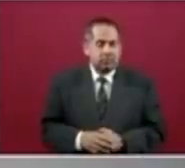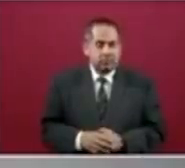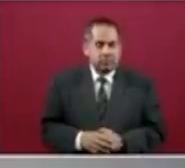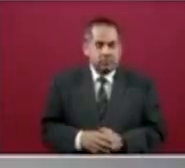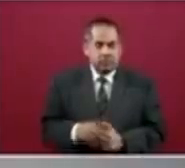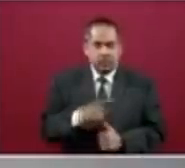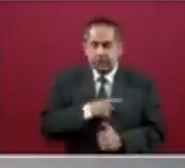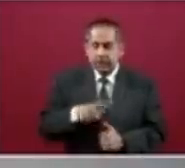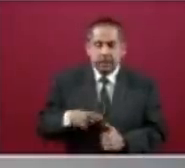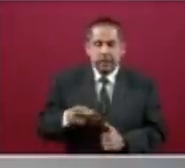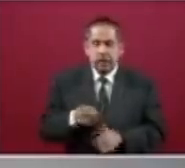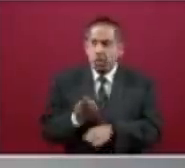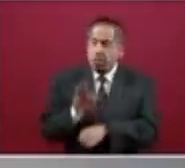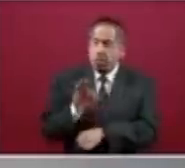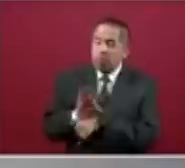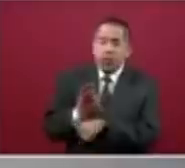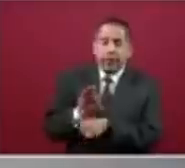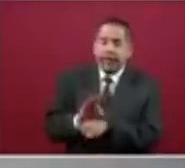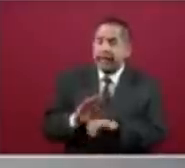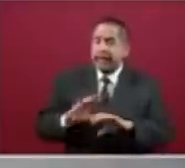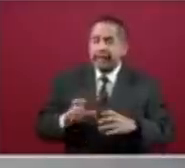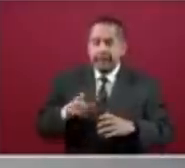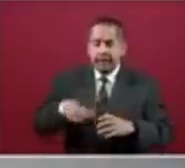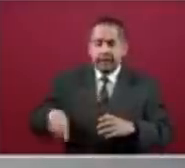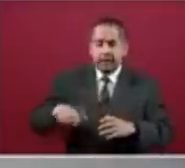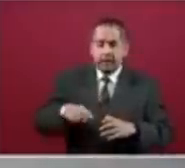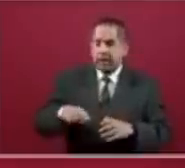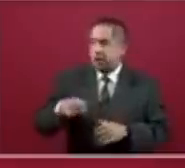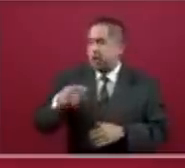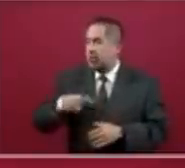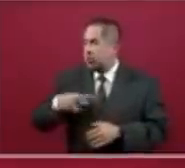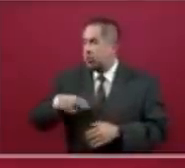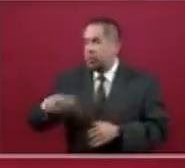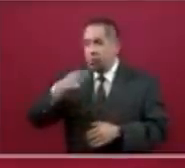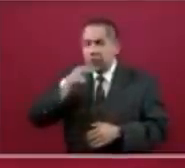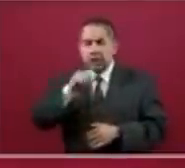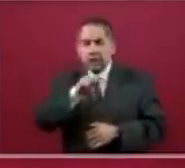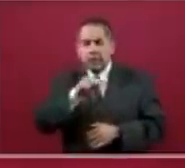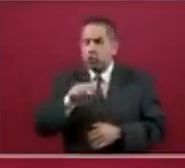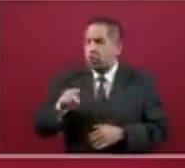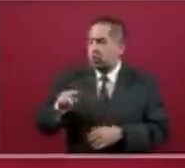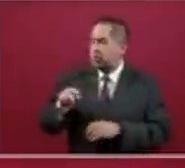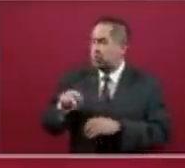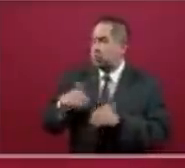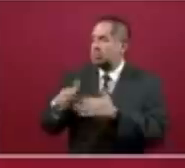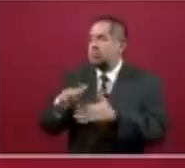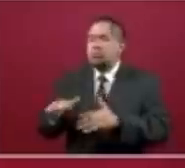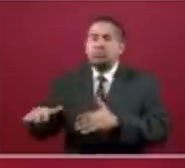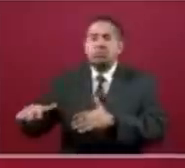Se tiene que proteger al usuario, al consumidor,